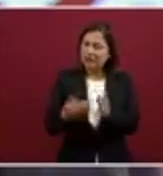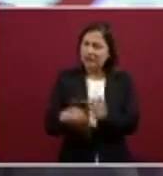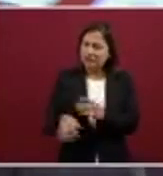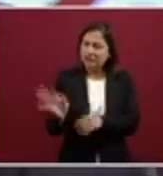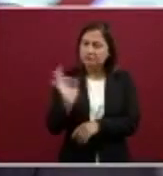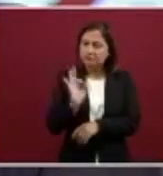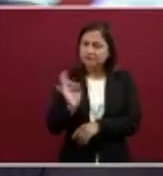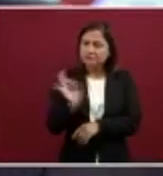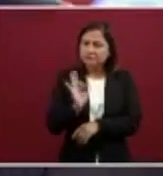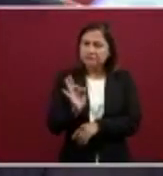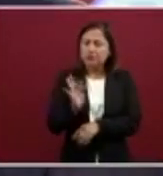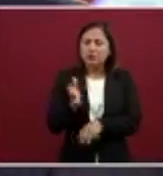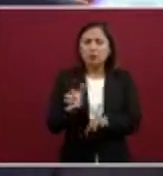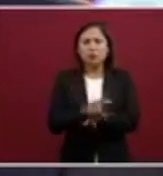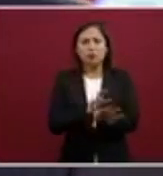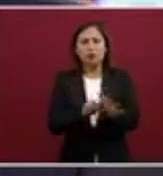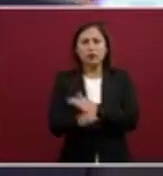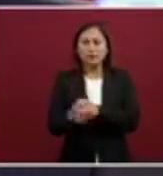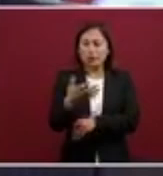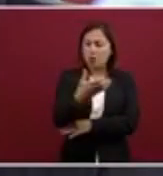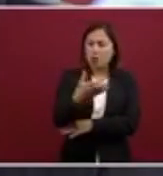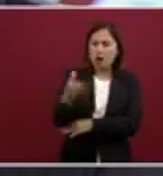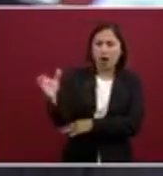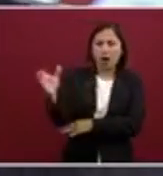el rescate al campo,